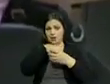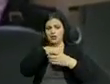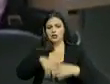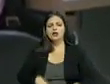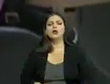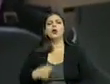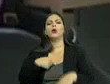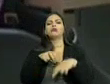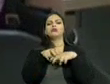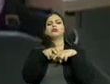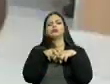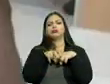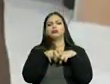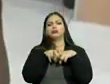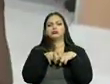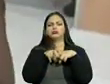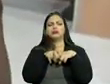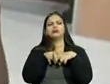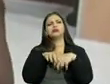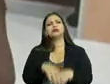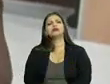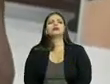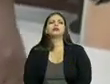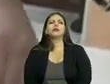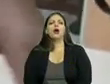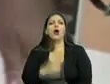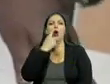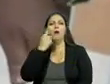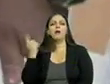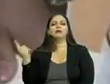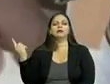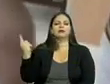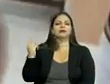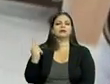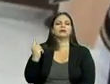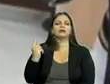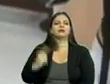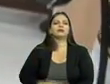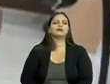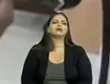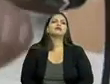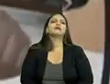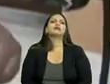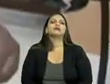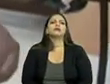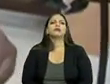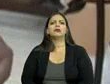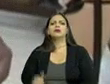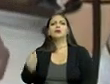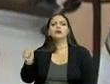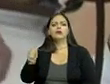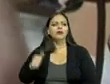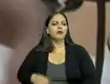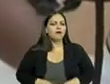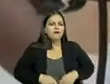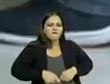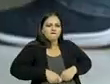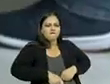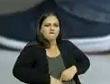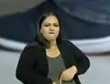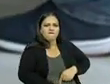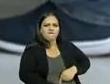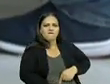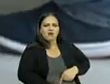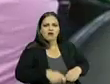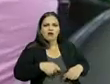su acosador. Yo estaba sentada y el caballero estaba parado. Me descuido un ratito y él se saca el... Se sacó el... Empezó a sobajearlo en